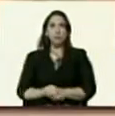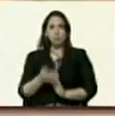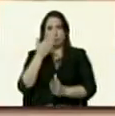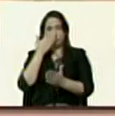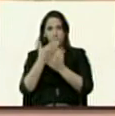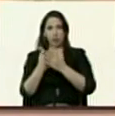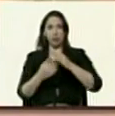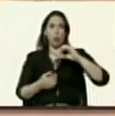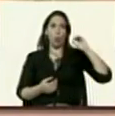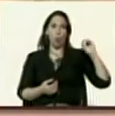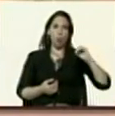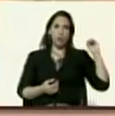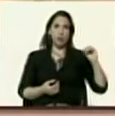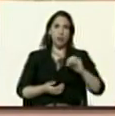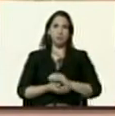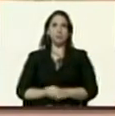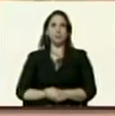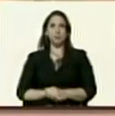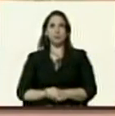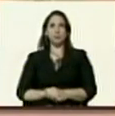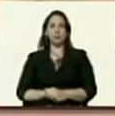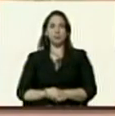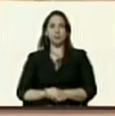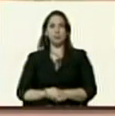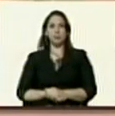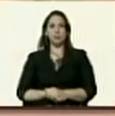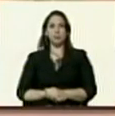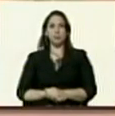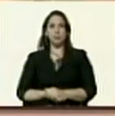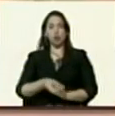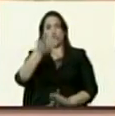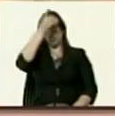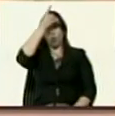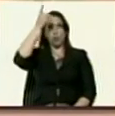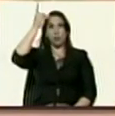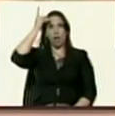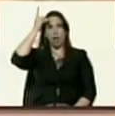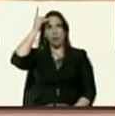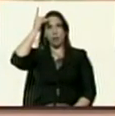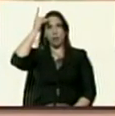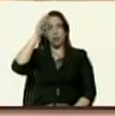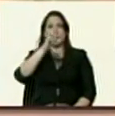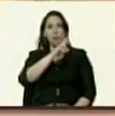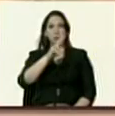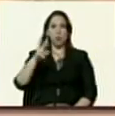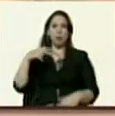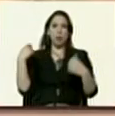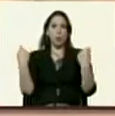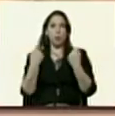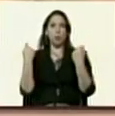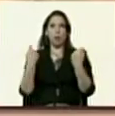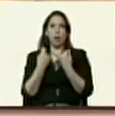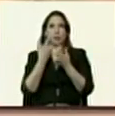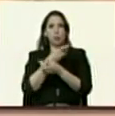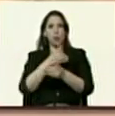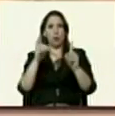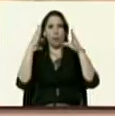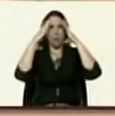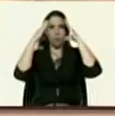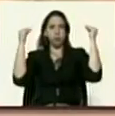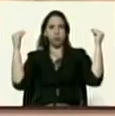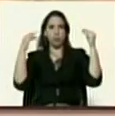oriental, don Diosdado Cabello, en la República Popular Democrática de Corea. Una visita